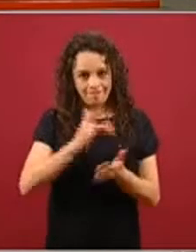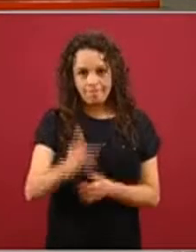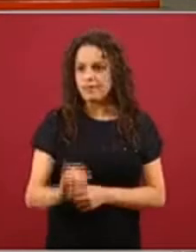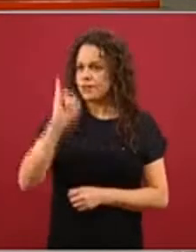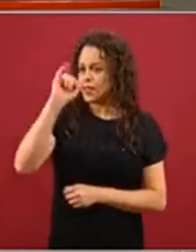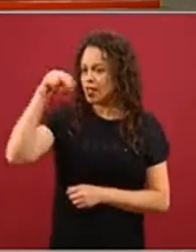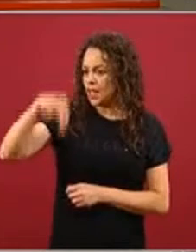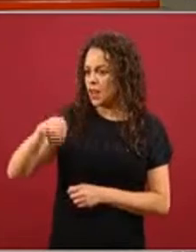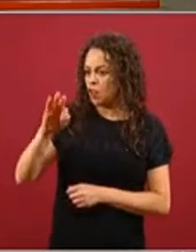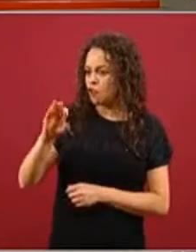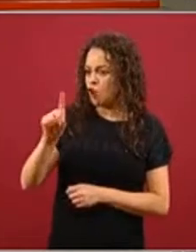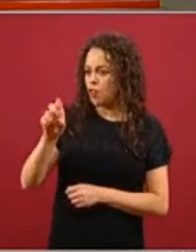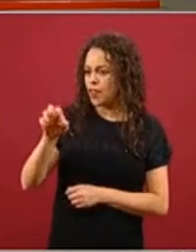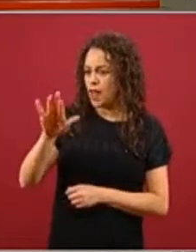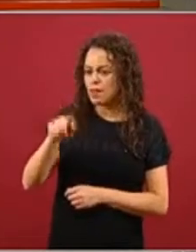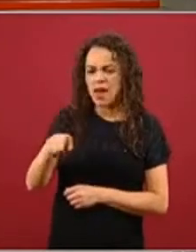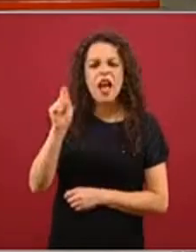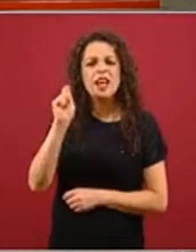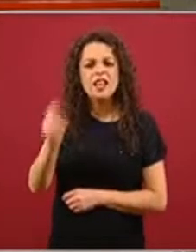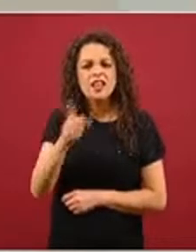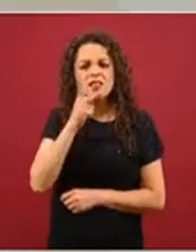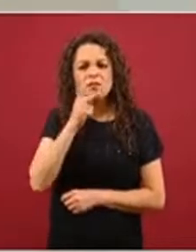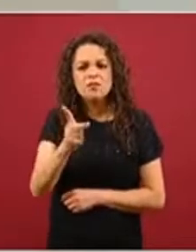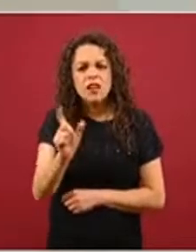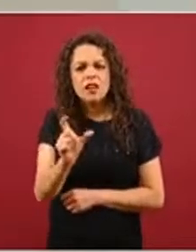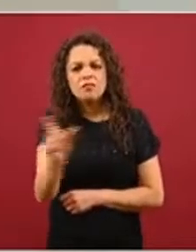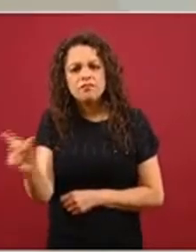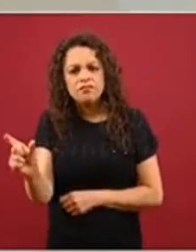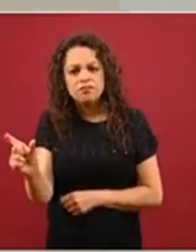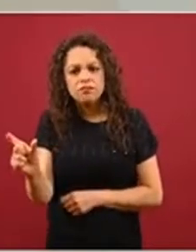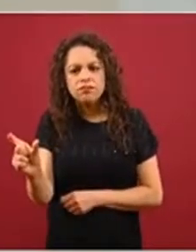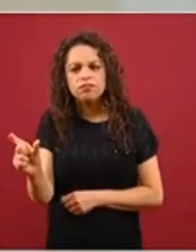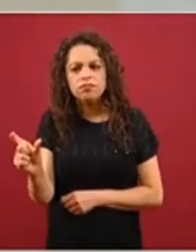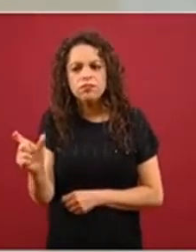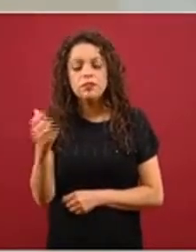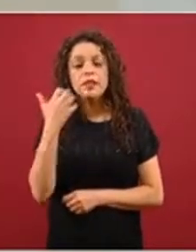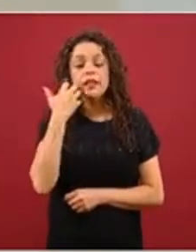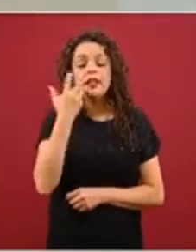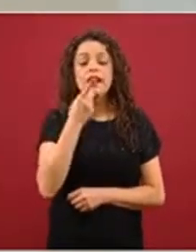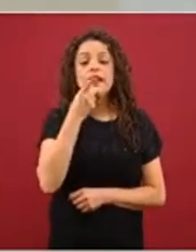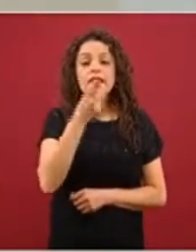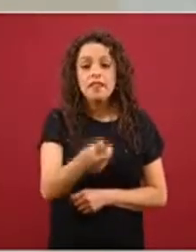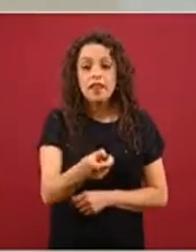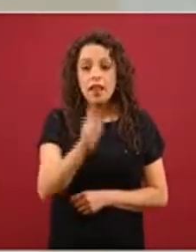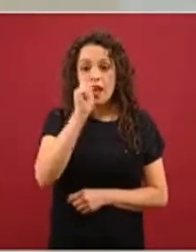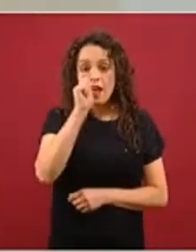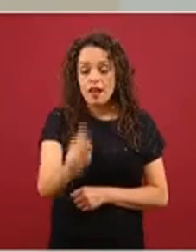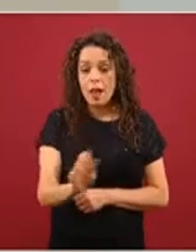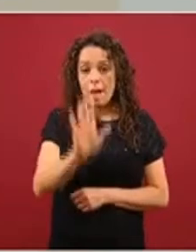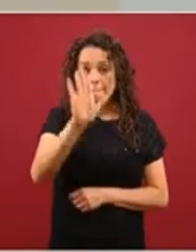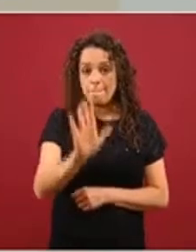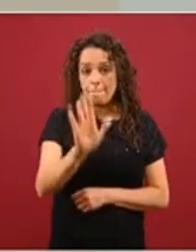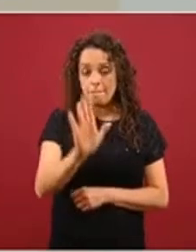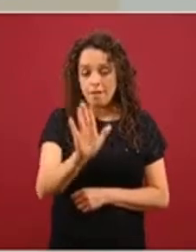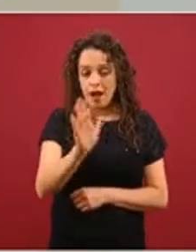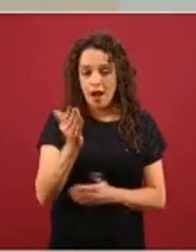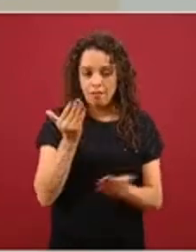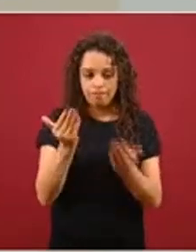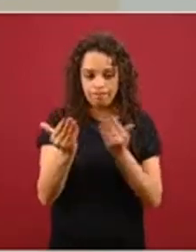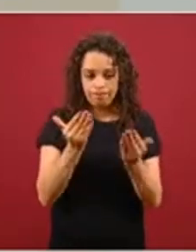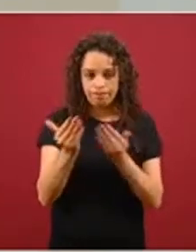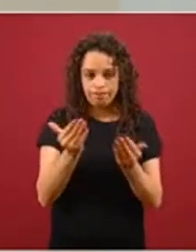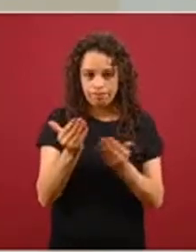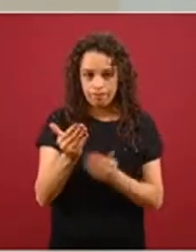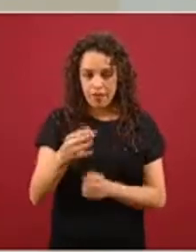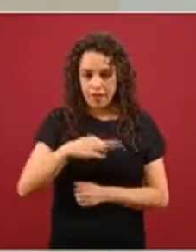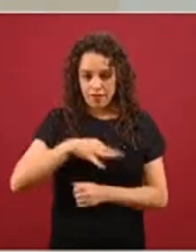Infodemia es el término que se le ha dado a lo equivalente a una epidemia, pero de información,